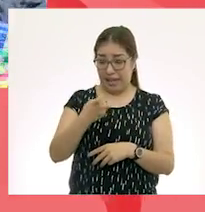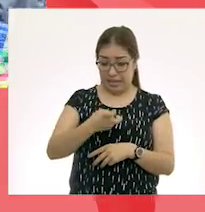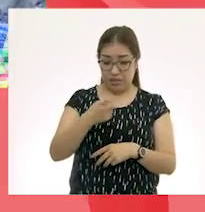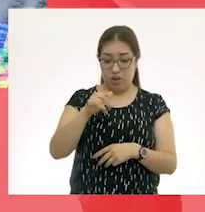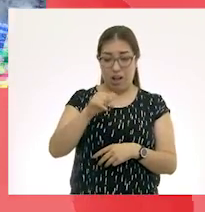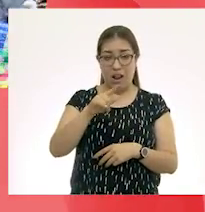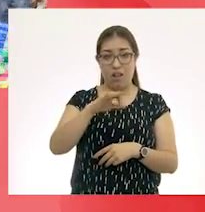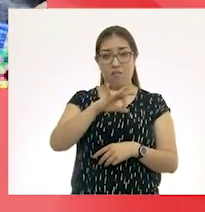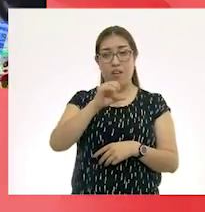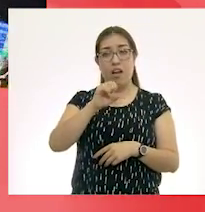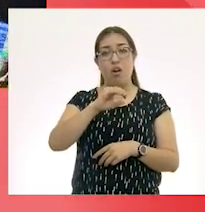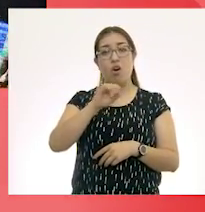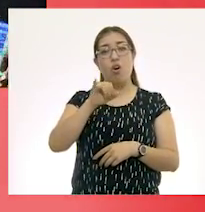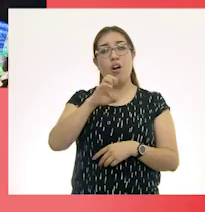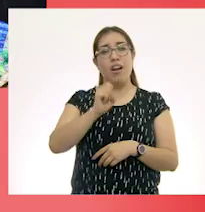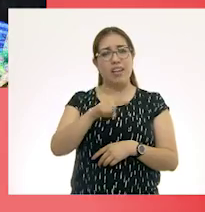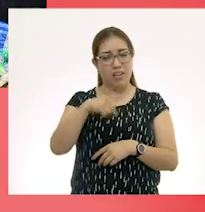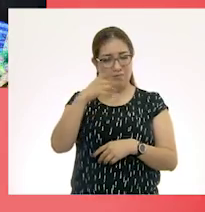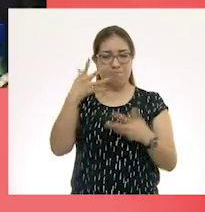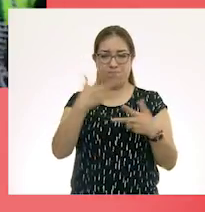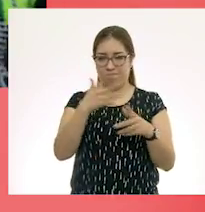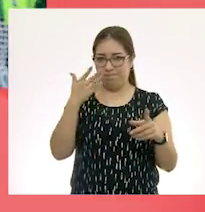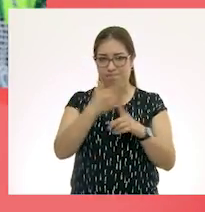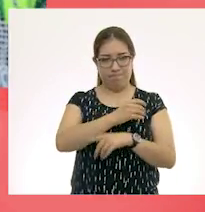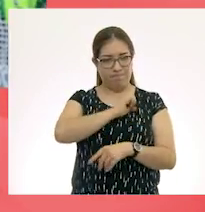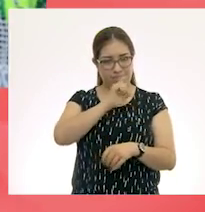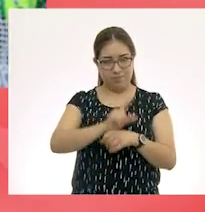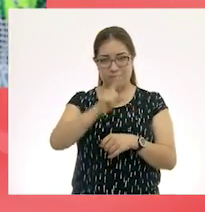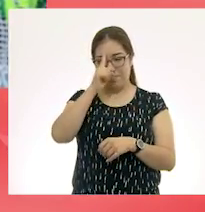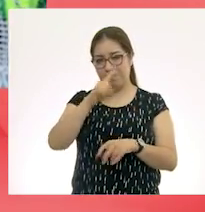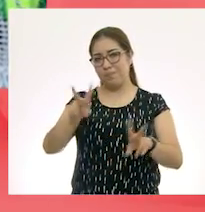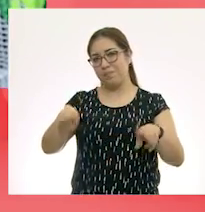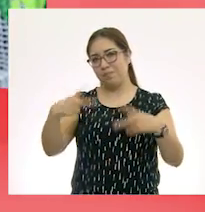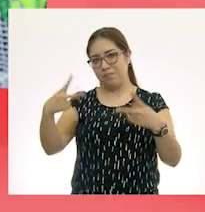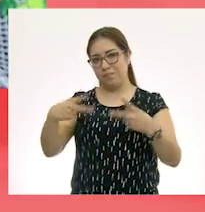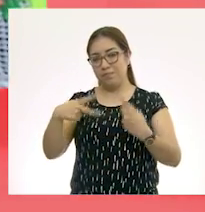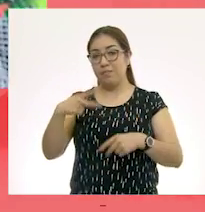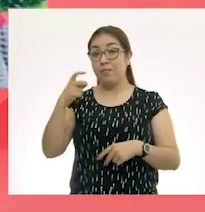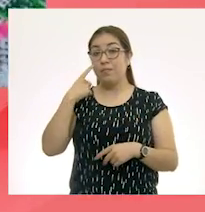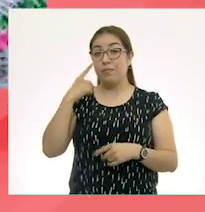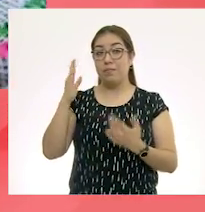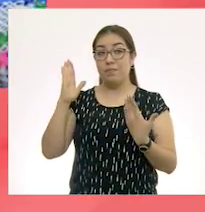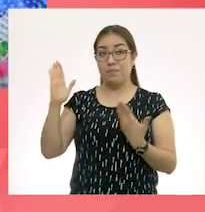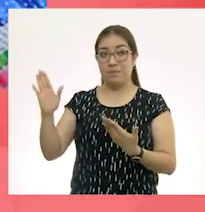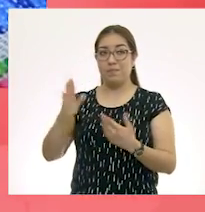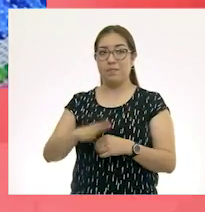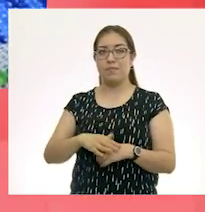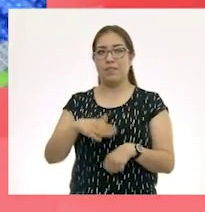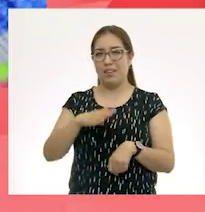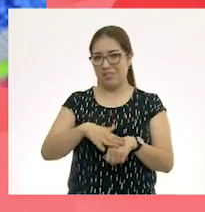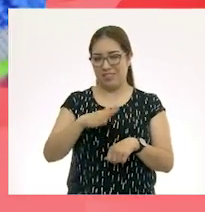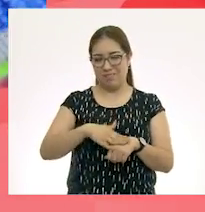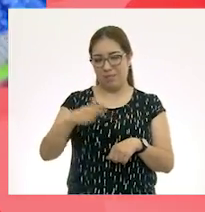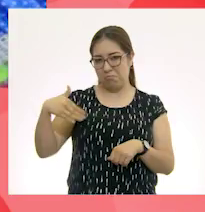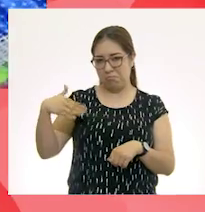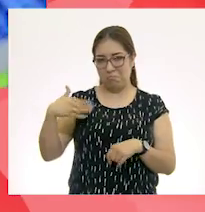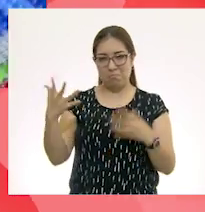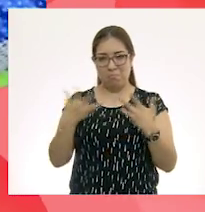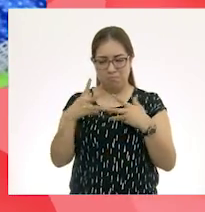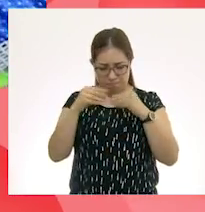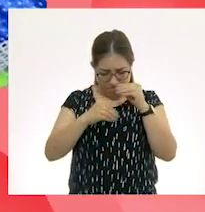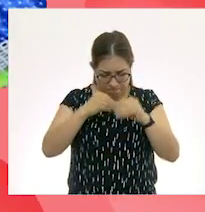se los mandan a hacer especialmente? Sí, sí me mandan a hacer. Mire, ahorita va concluyendo de hacer otras figuras más.